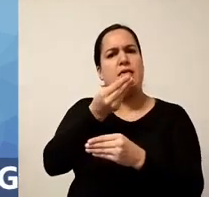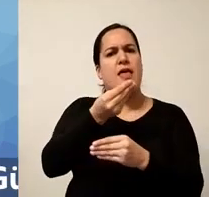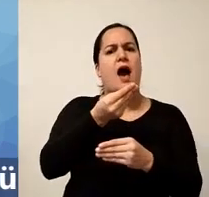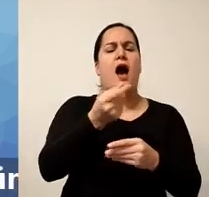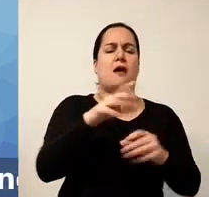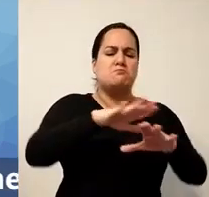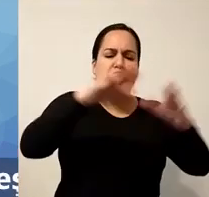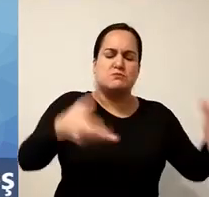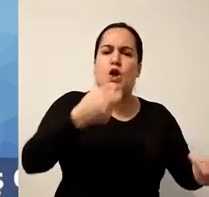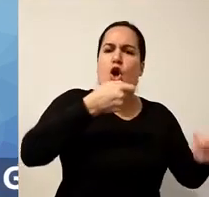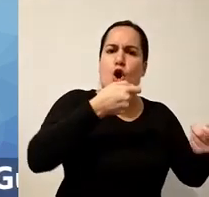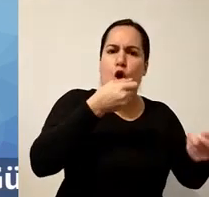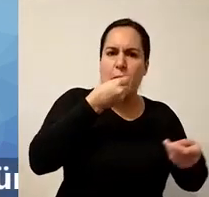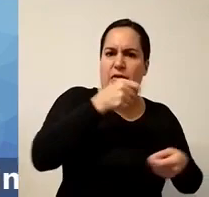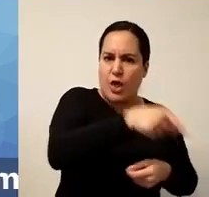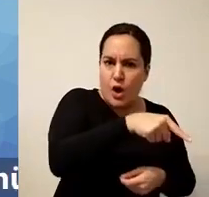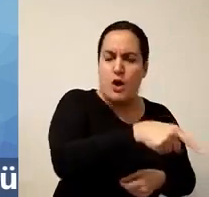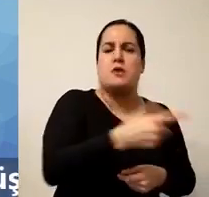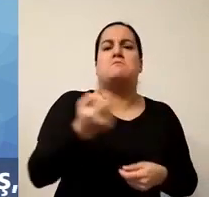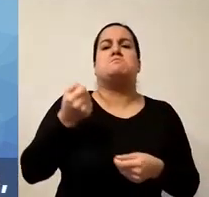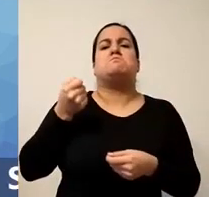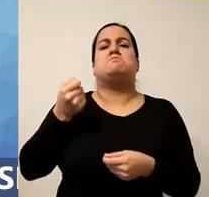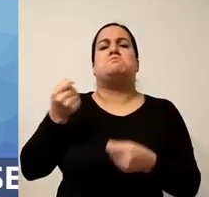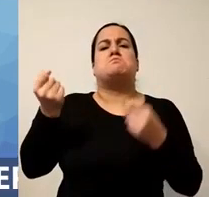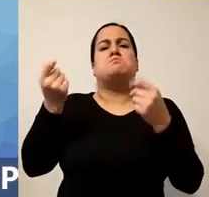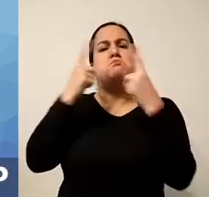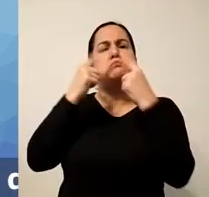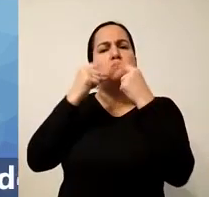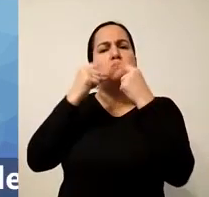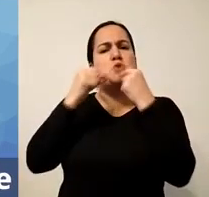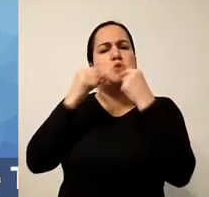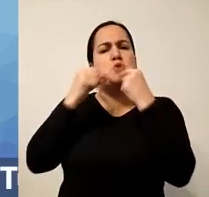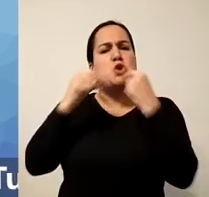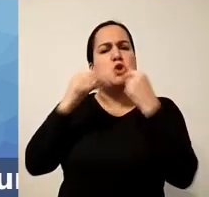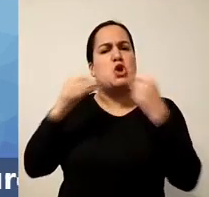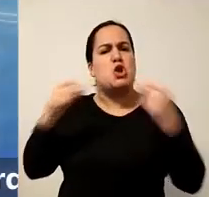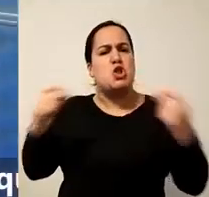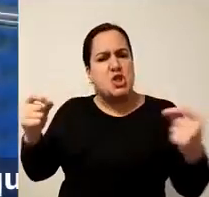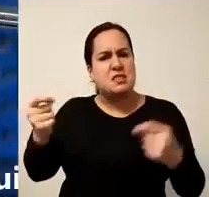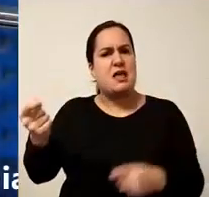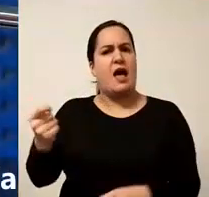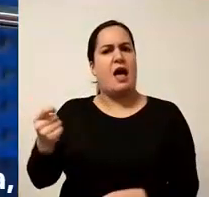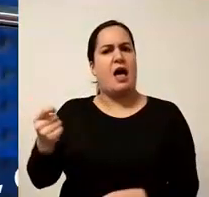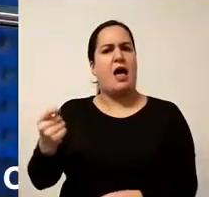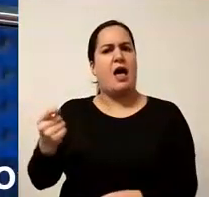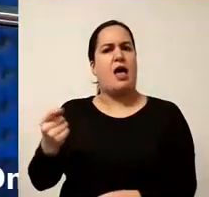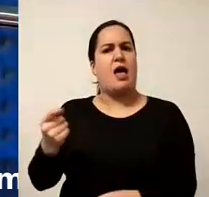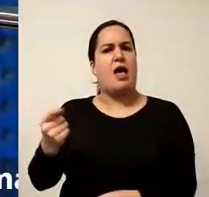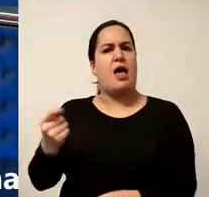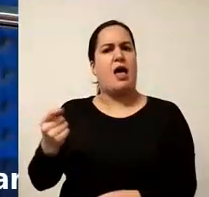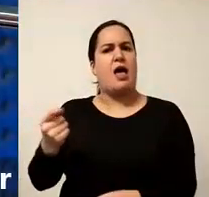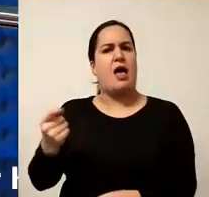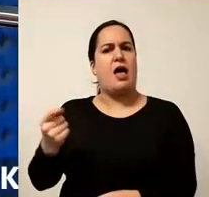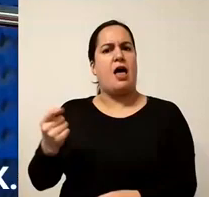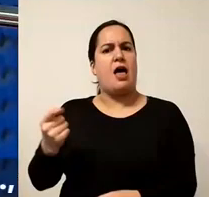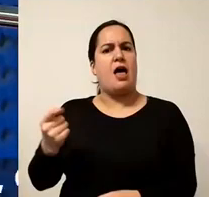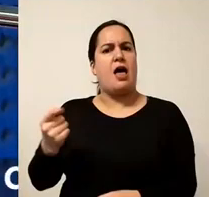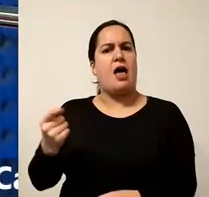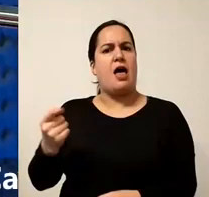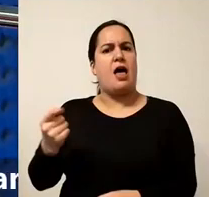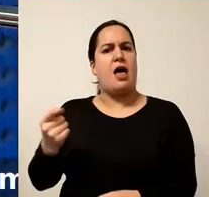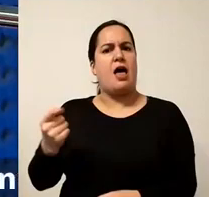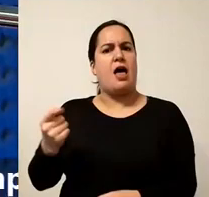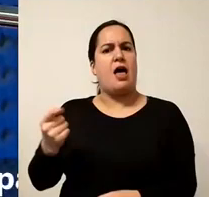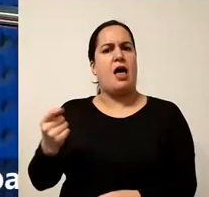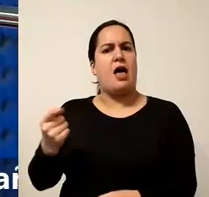ellos que orgullosamente militantes de nuestro partido y de nuestro frente están ahí dando las